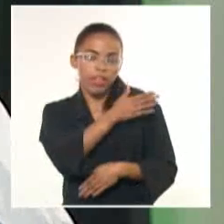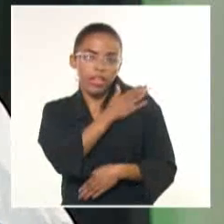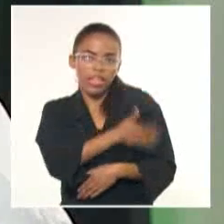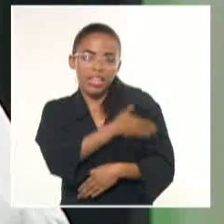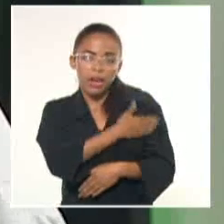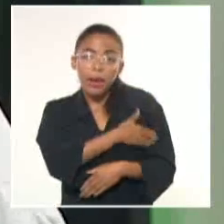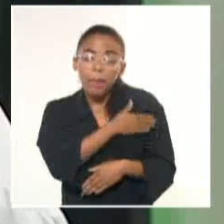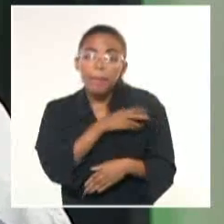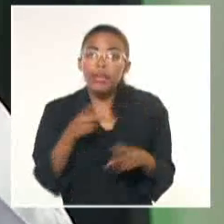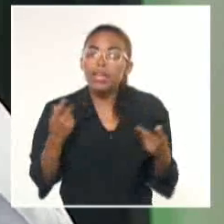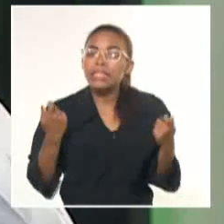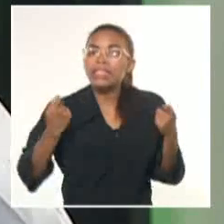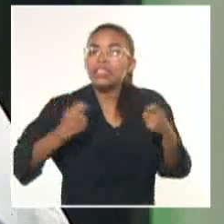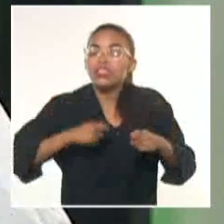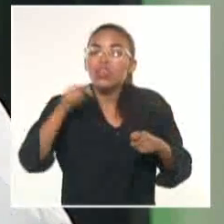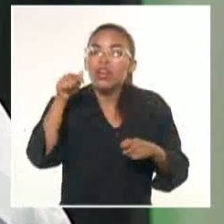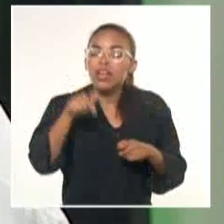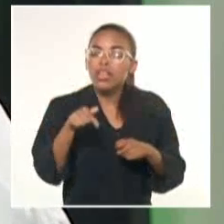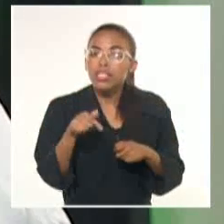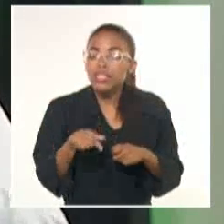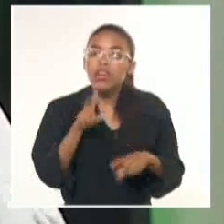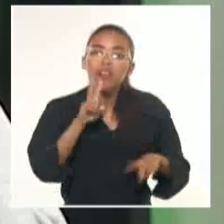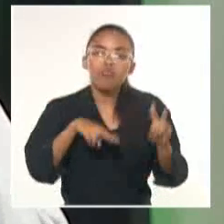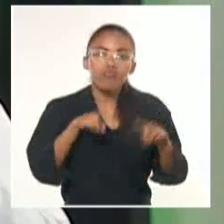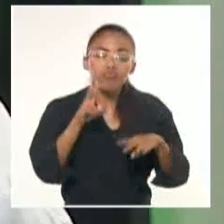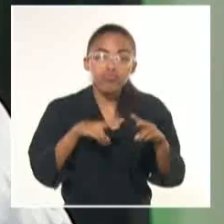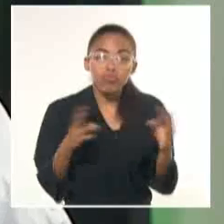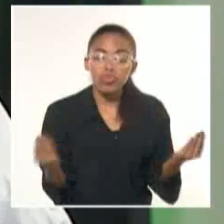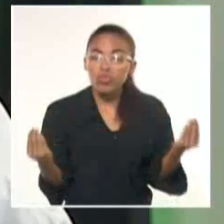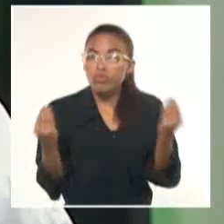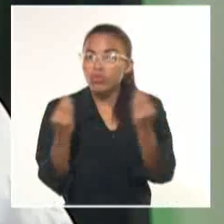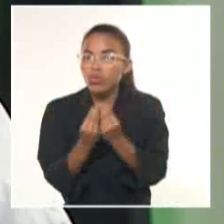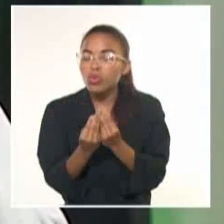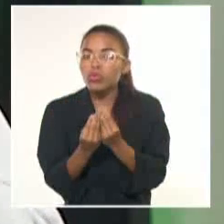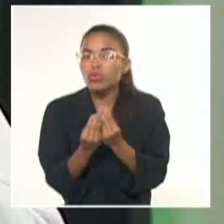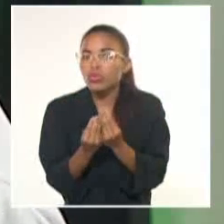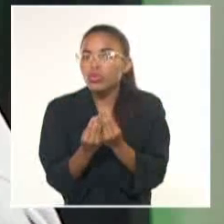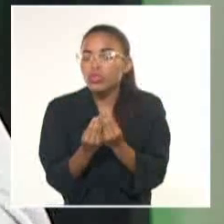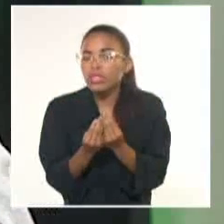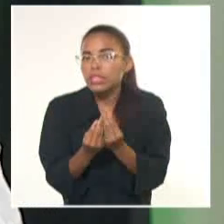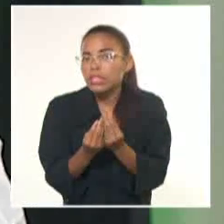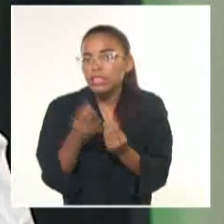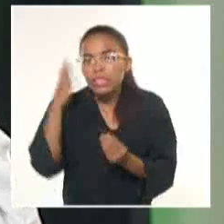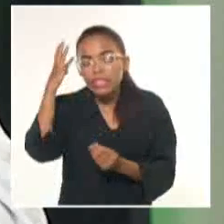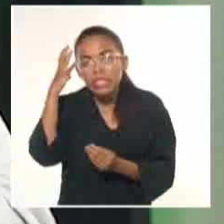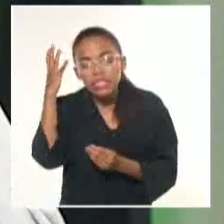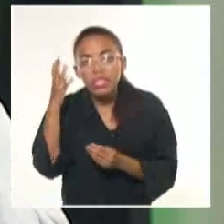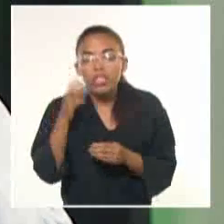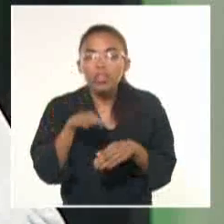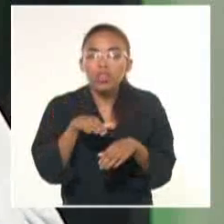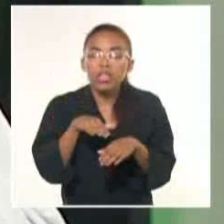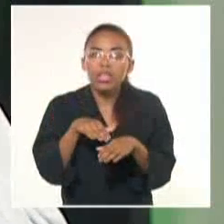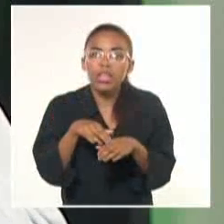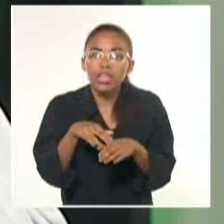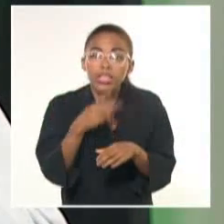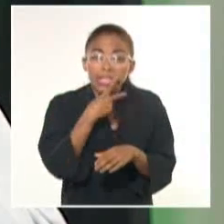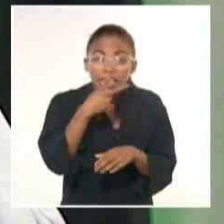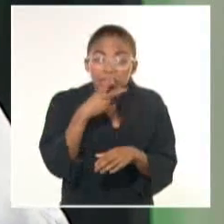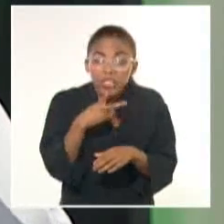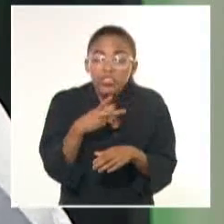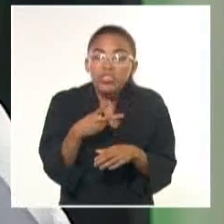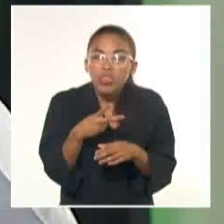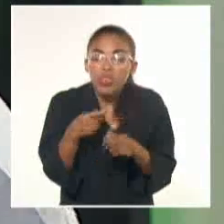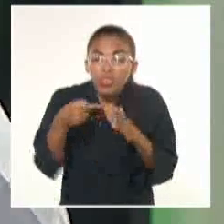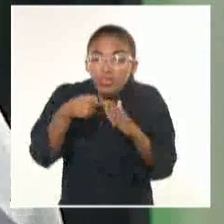era el diagnóstico y por supuesto con ese diagnóstico que tenía ya no tenía criterio de estar en la terapia intensiva del Instituto de Neurología y Neurocirugía,